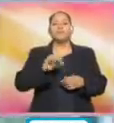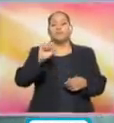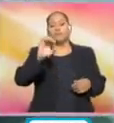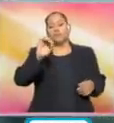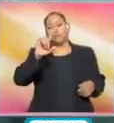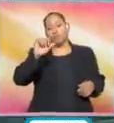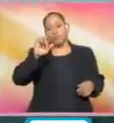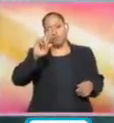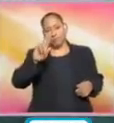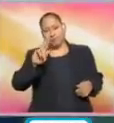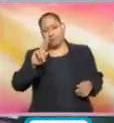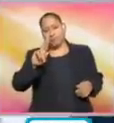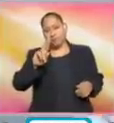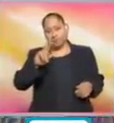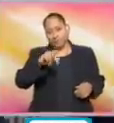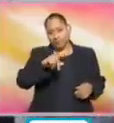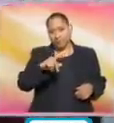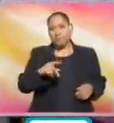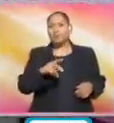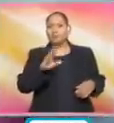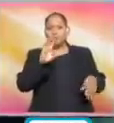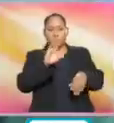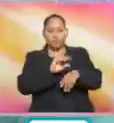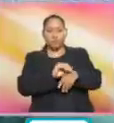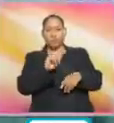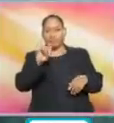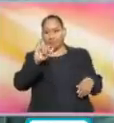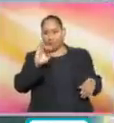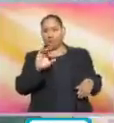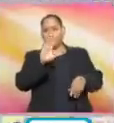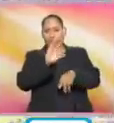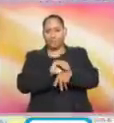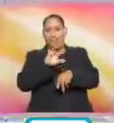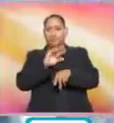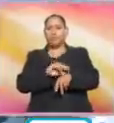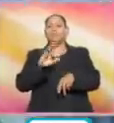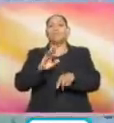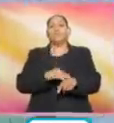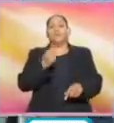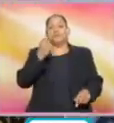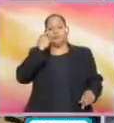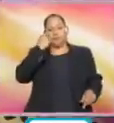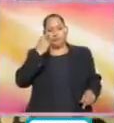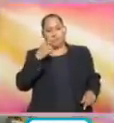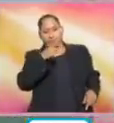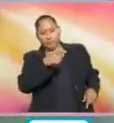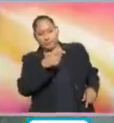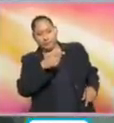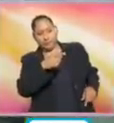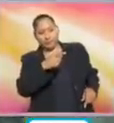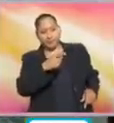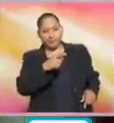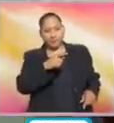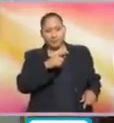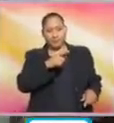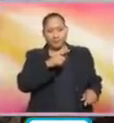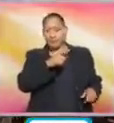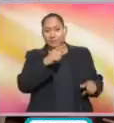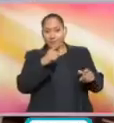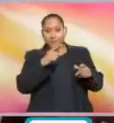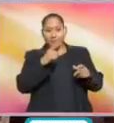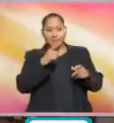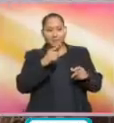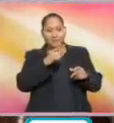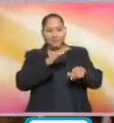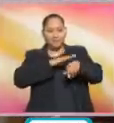Solar. Solar, no, dele chance, tío Alberto, dele chance, porque, mire, ya lo estamos agarrando acá en